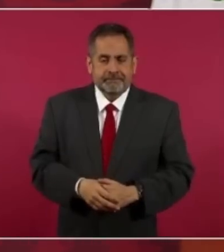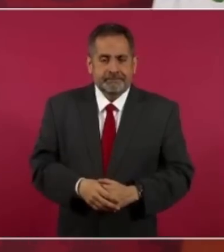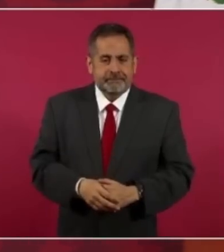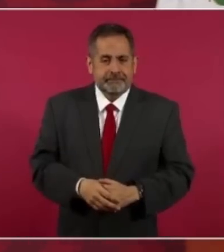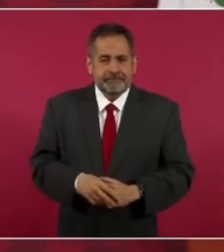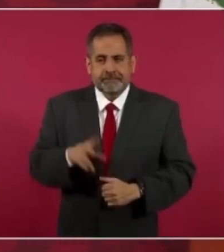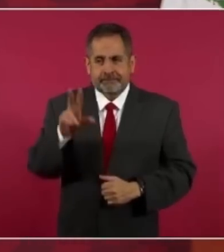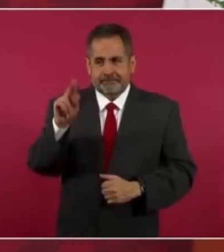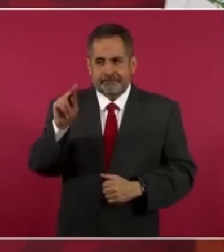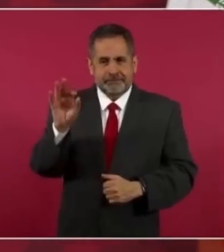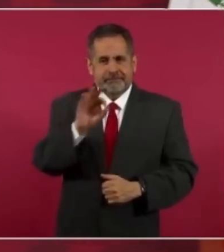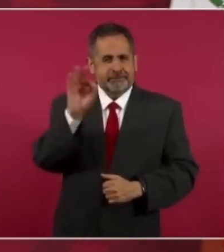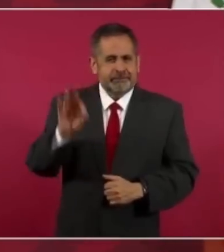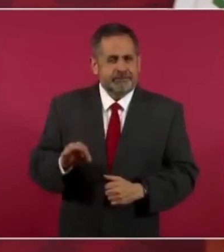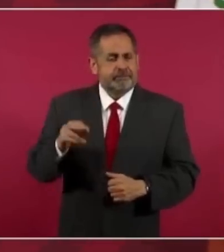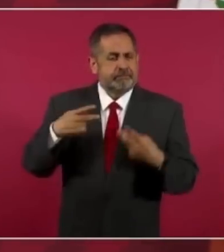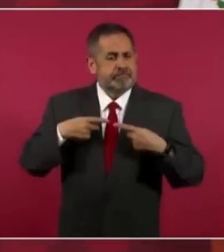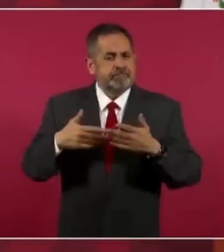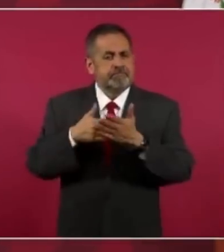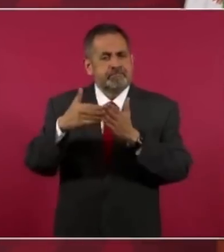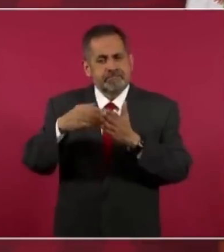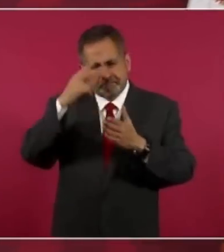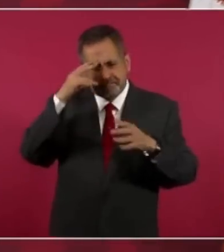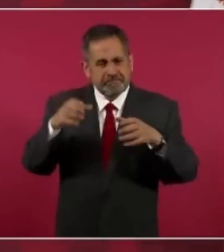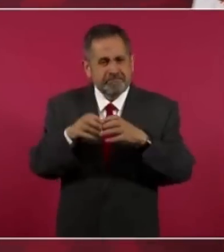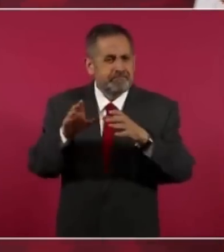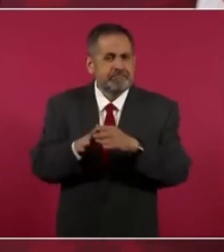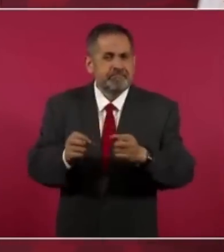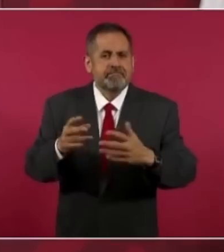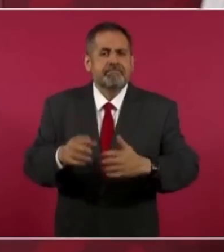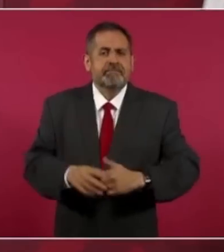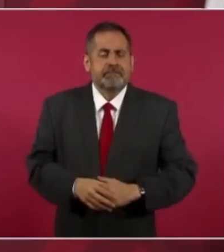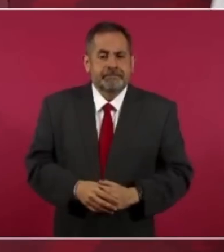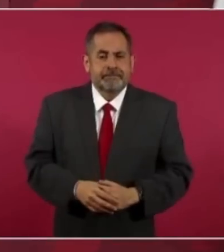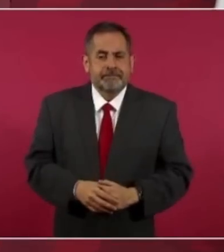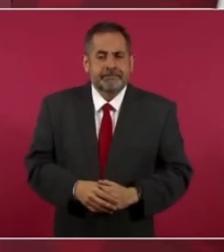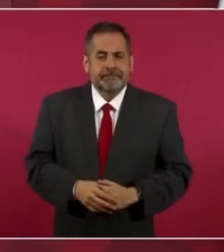80 millones de mexicanos, ciudadanos,